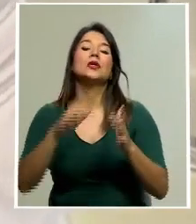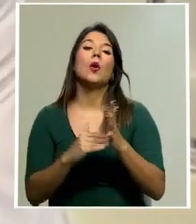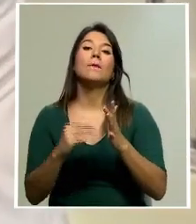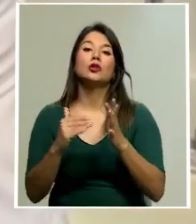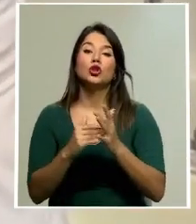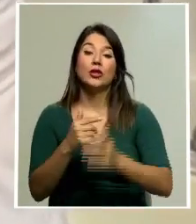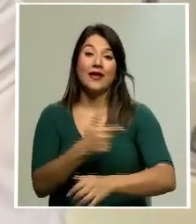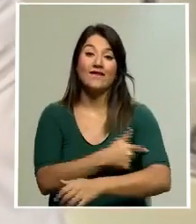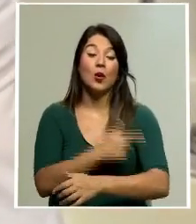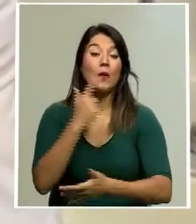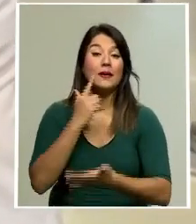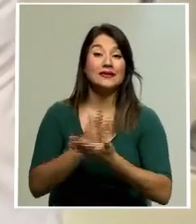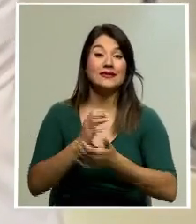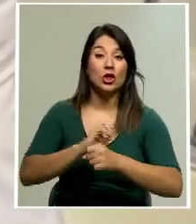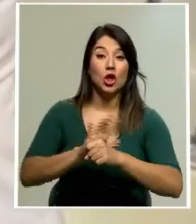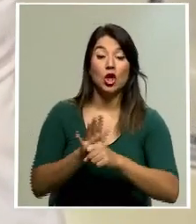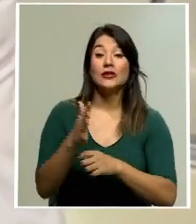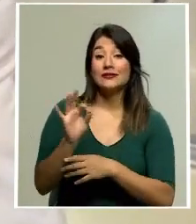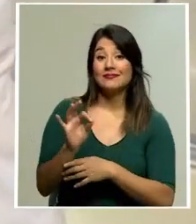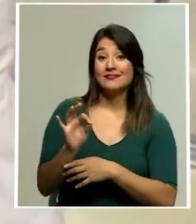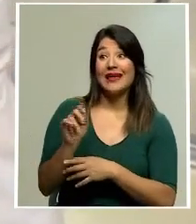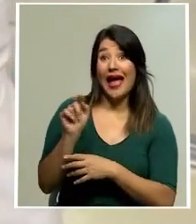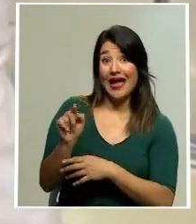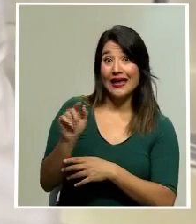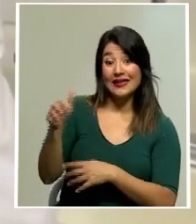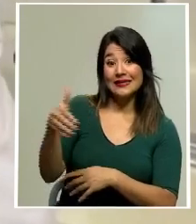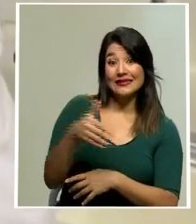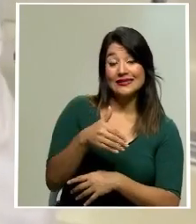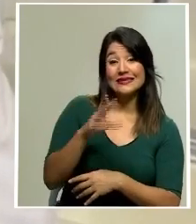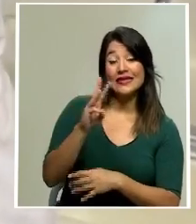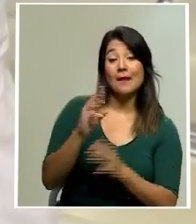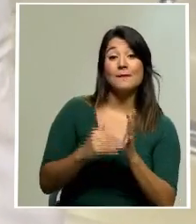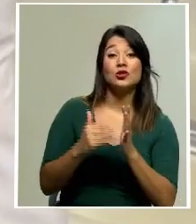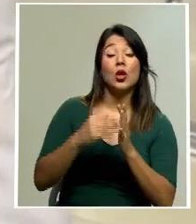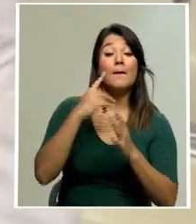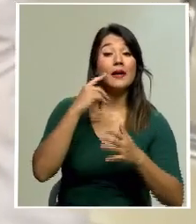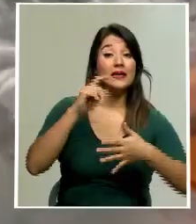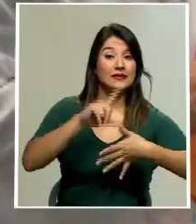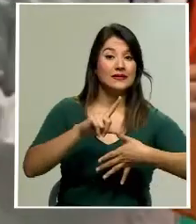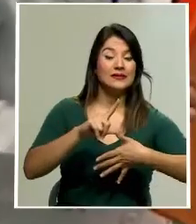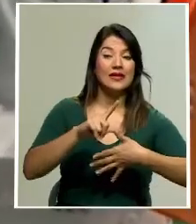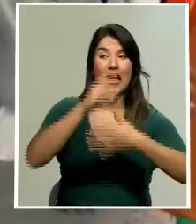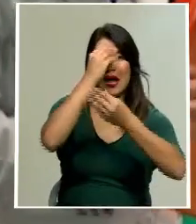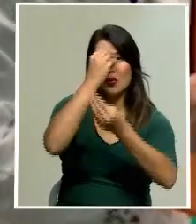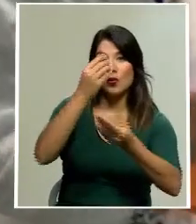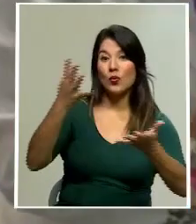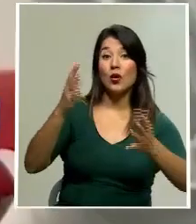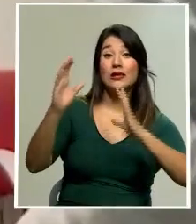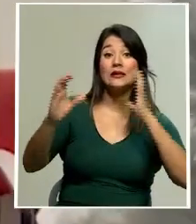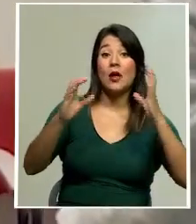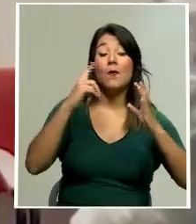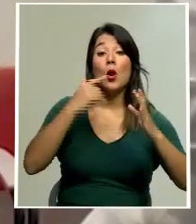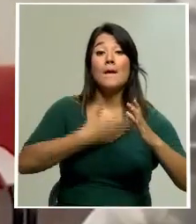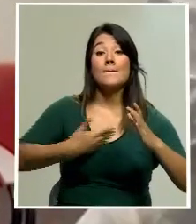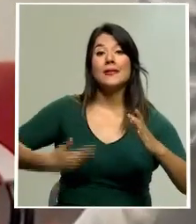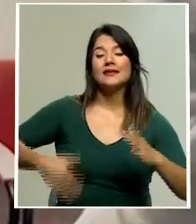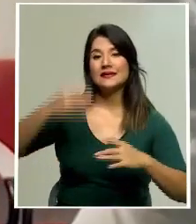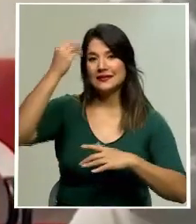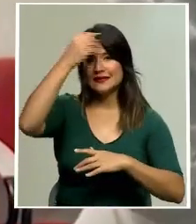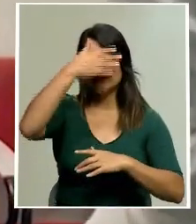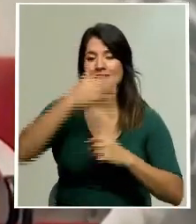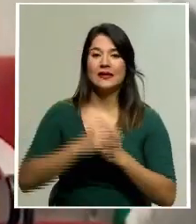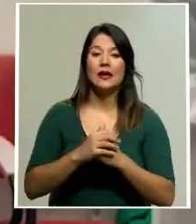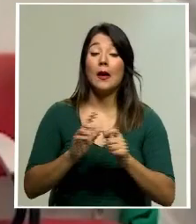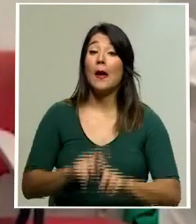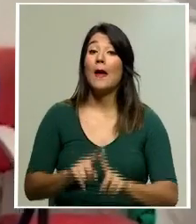la COVID-19, de las cuales 6 millones serán para Latinoamérica. El anuncio fue celebrado por el presidente Carlos Alvarado.